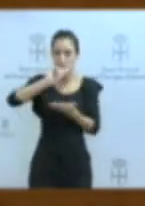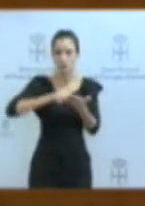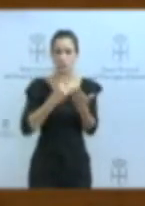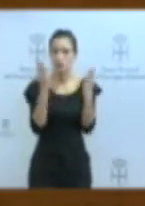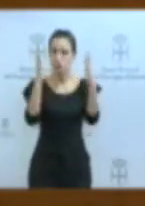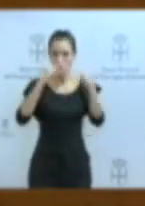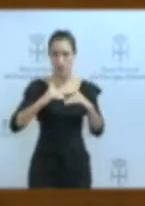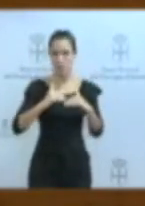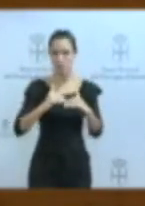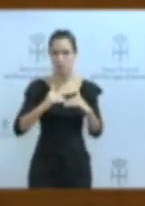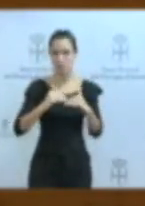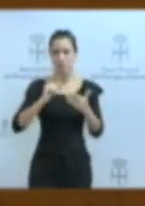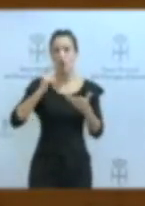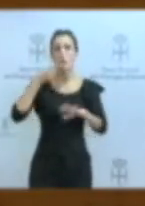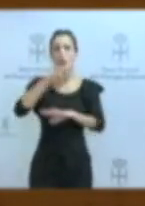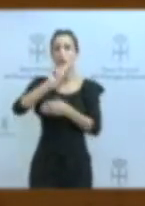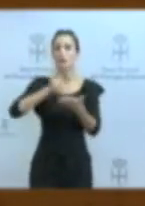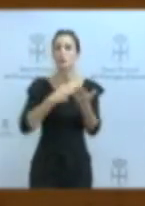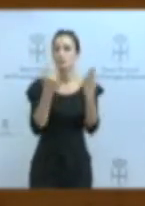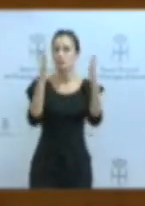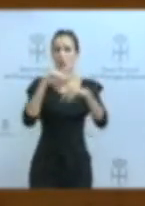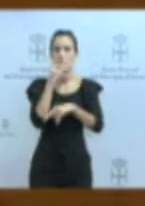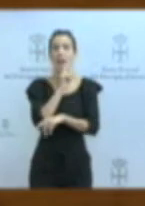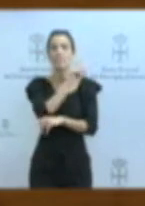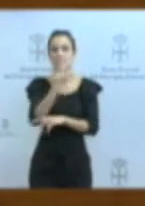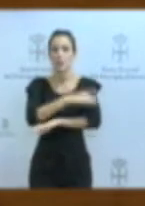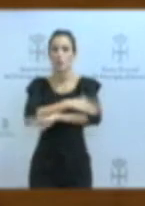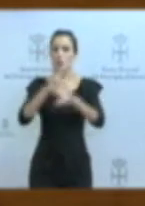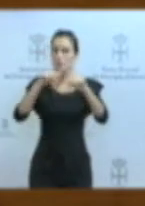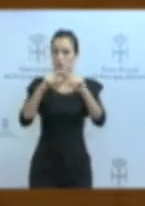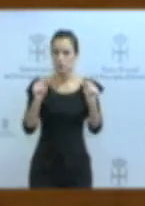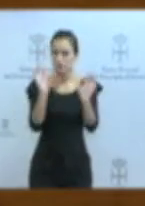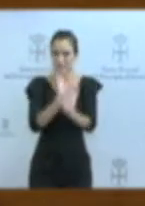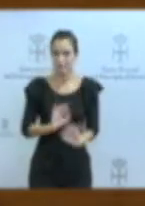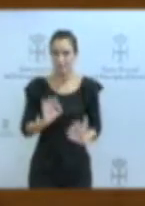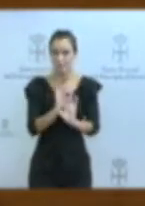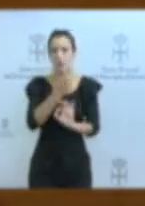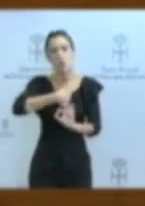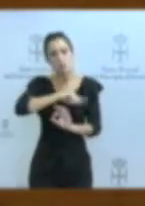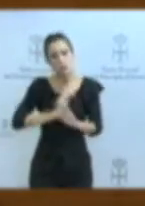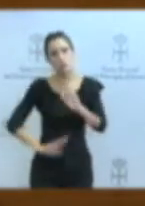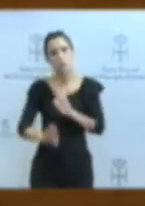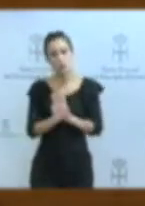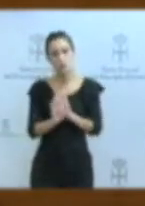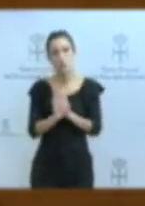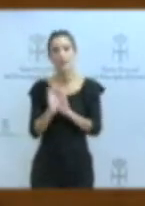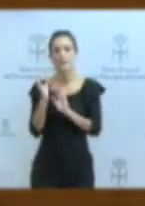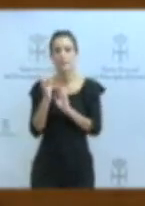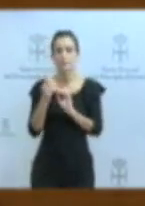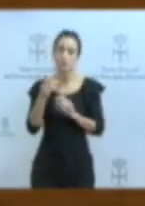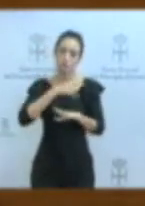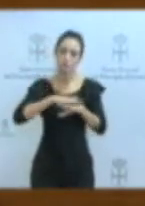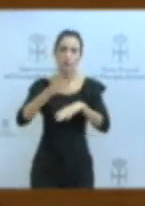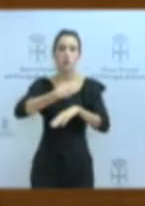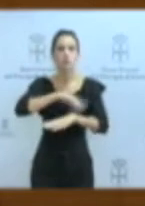Principado nada. Sí que hemos mantenido conversaciones con ellos. Si bien en algunos casos se nos han